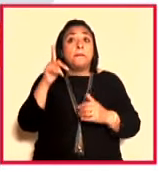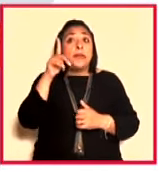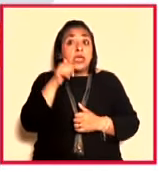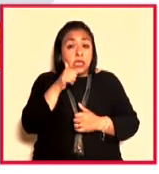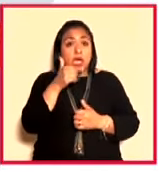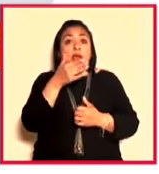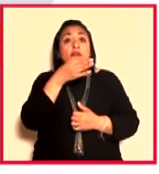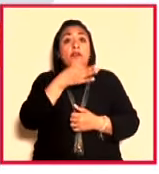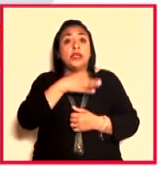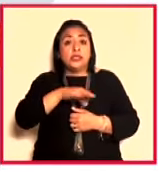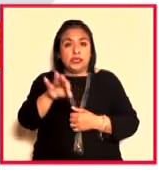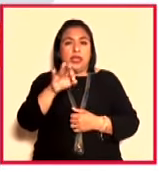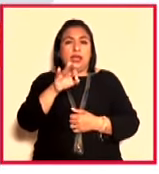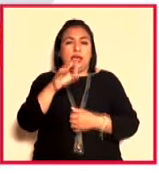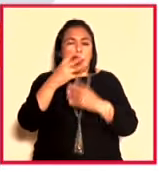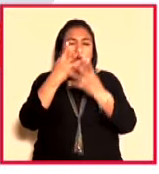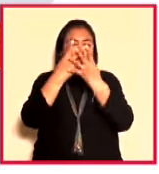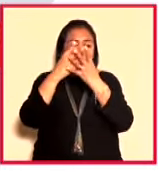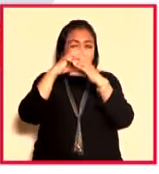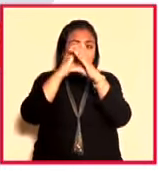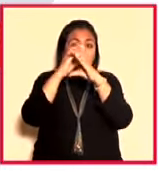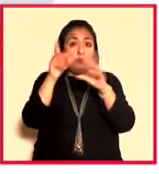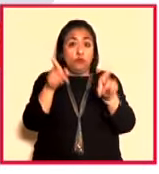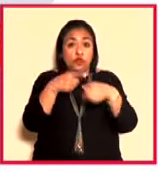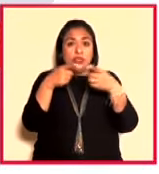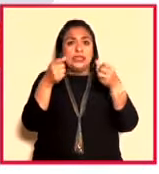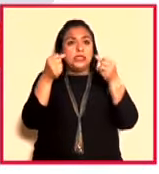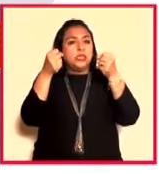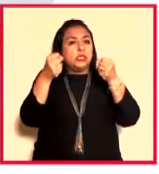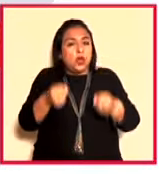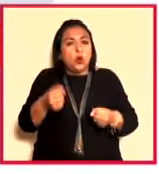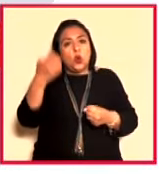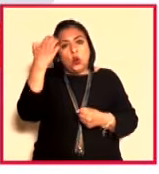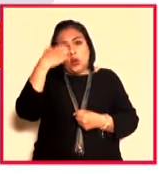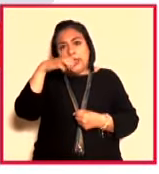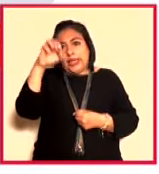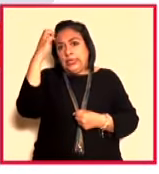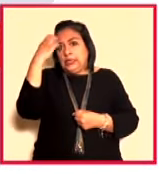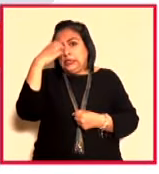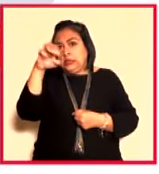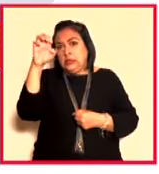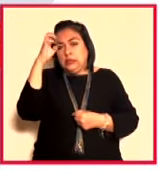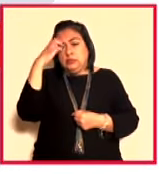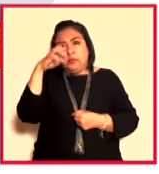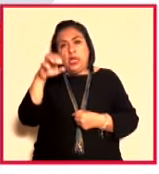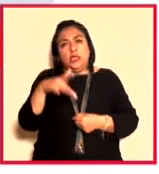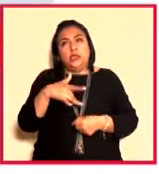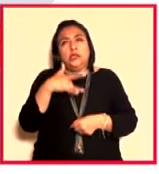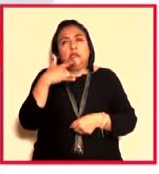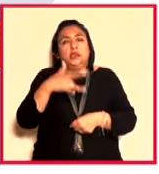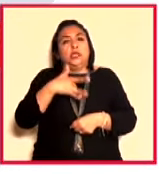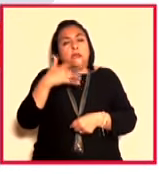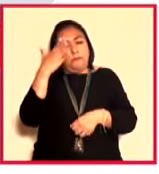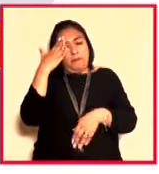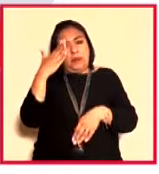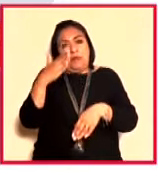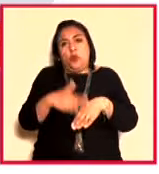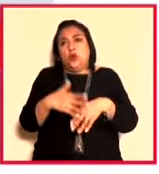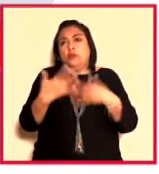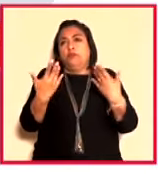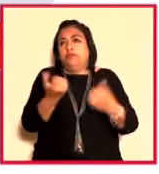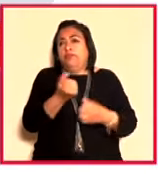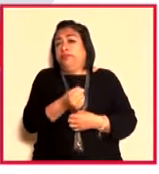este caleidoscopio musical, que seguramente será una experiencia sinestésica que quedará grabada en la memoria con estos grandes